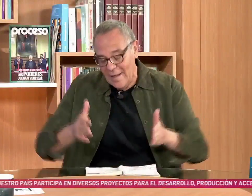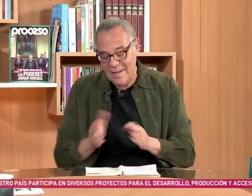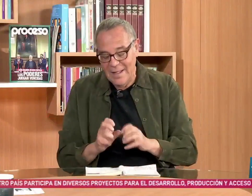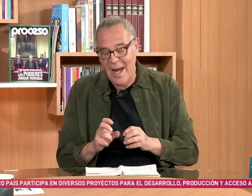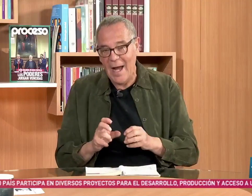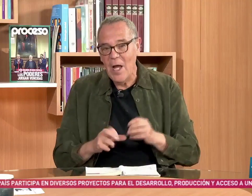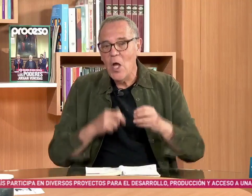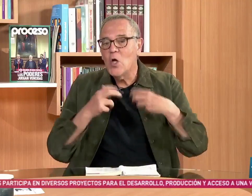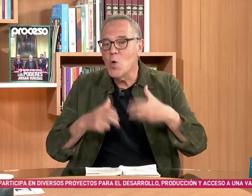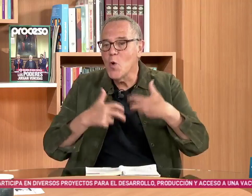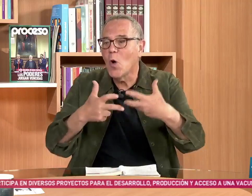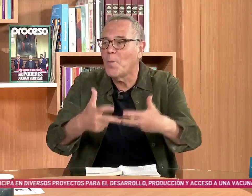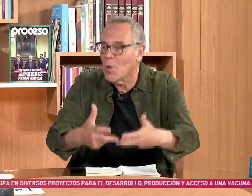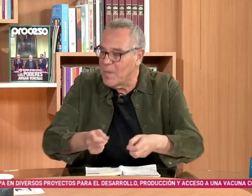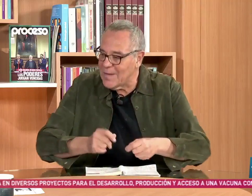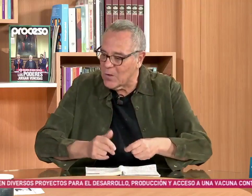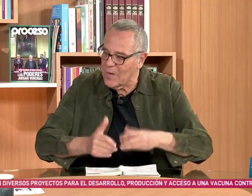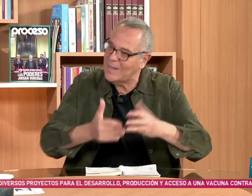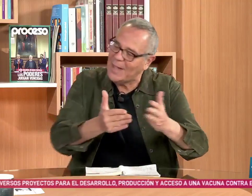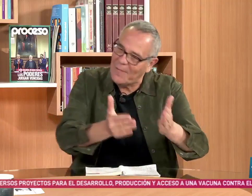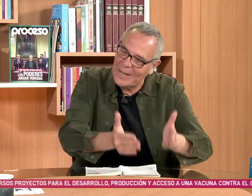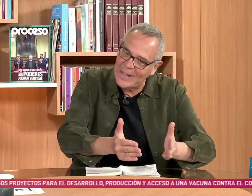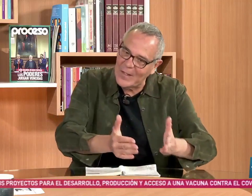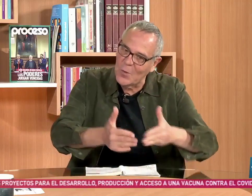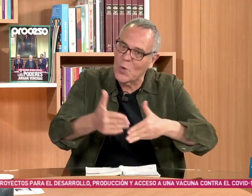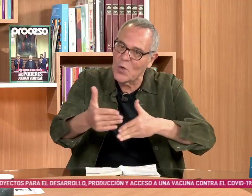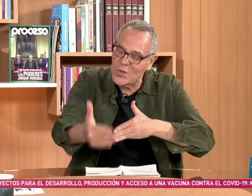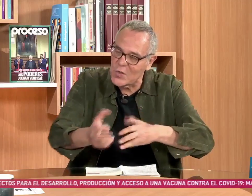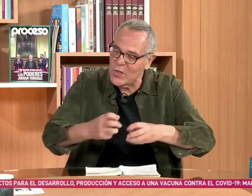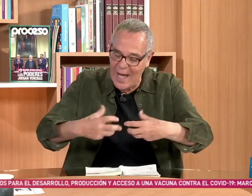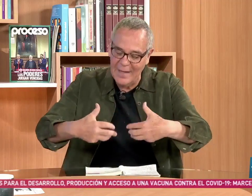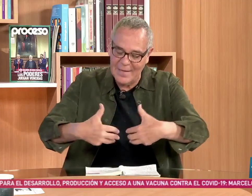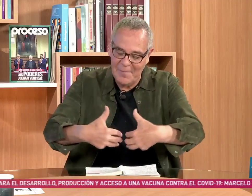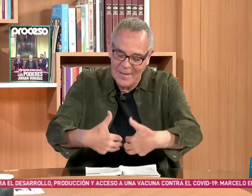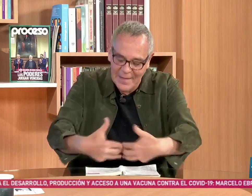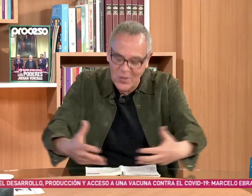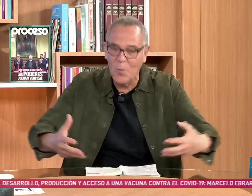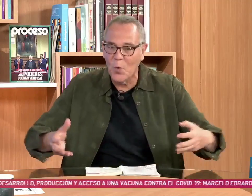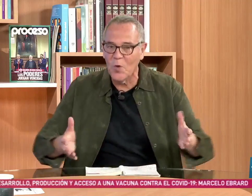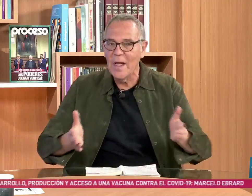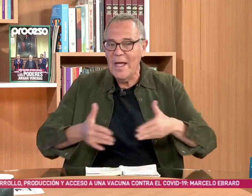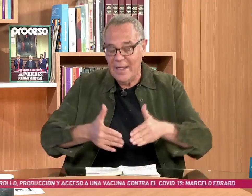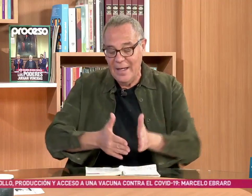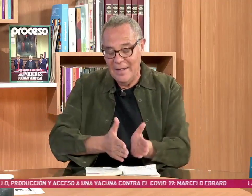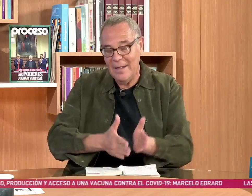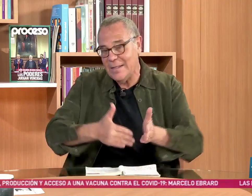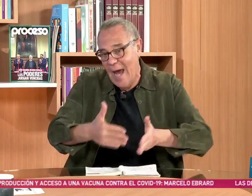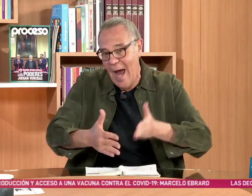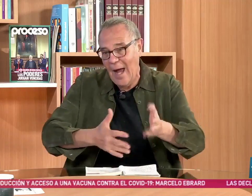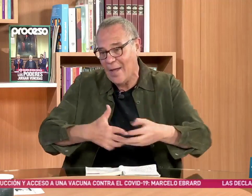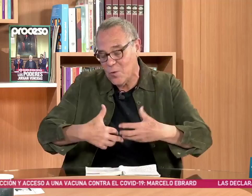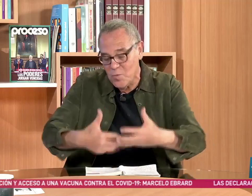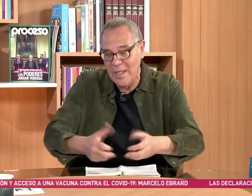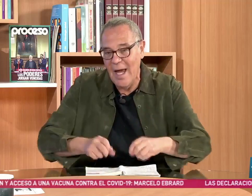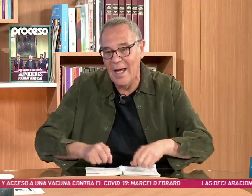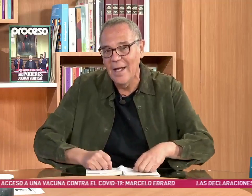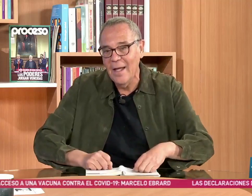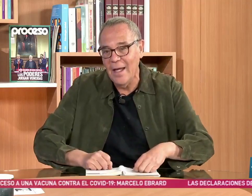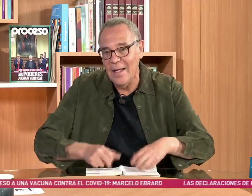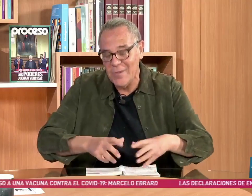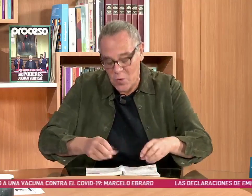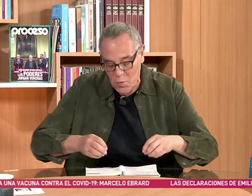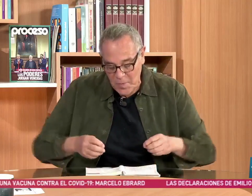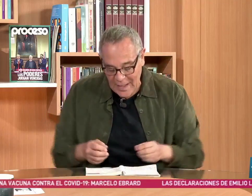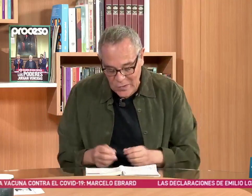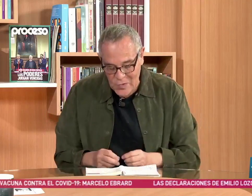todo hace indicar que hubo un compromiso establecido por Lozoya, establecido por quienes ya asumían